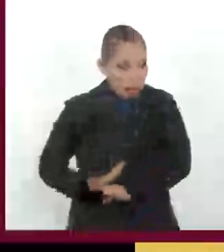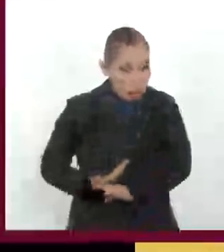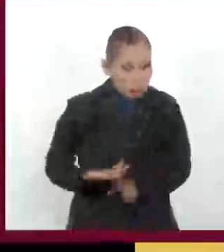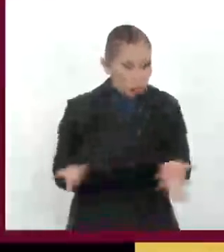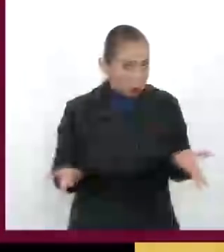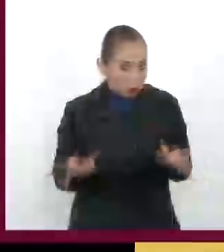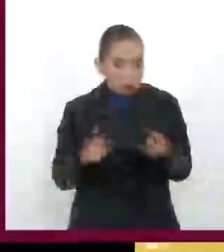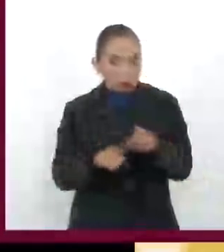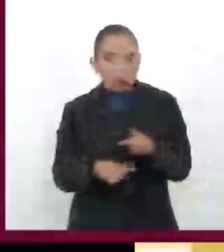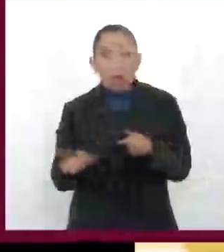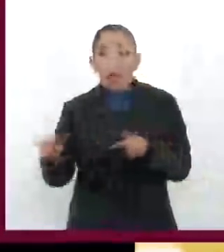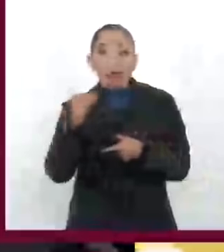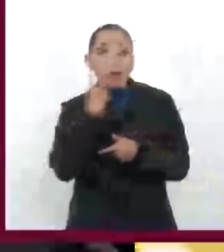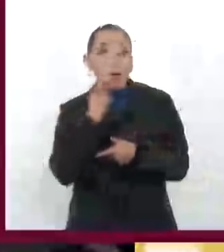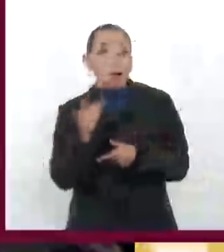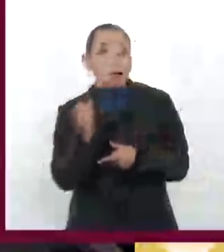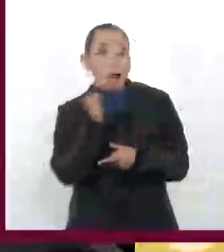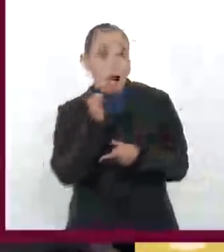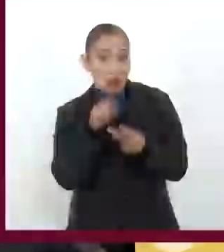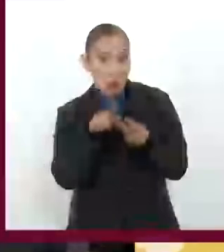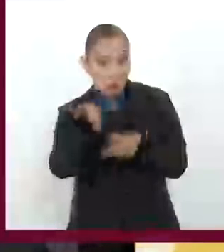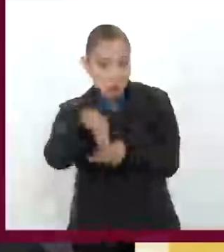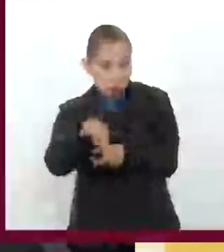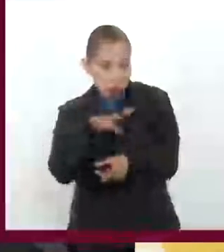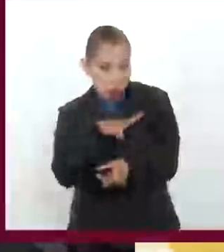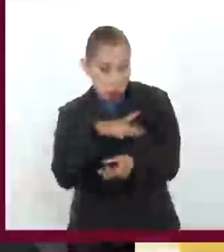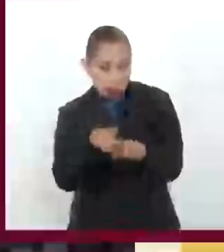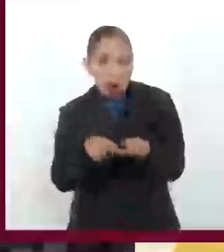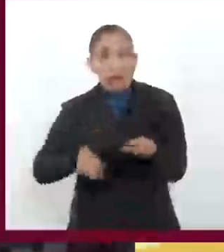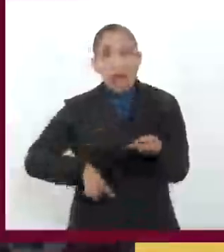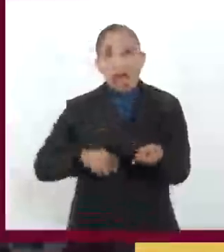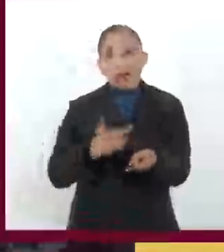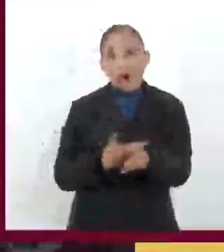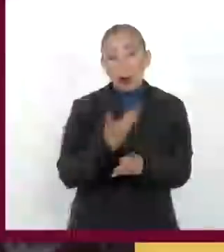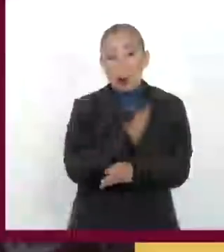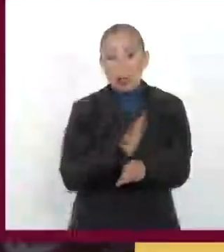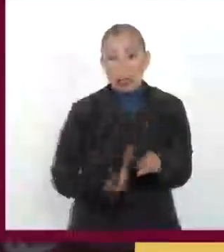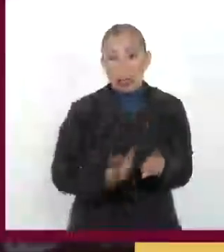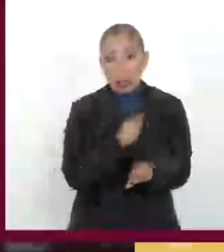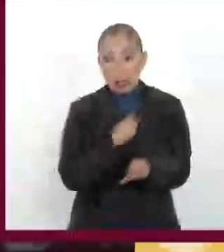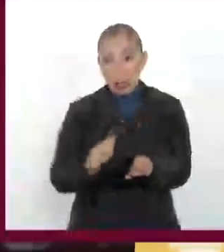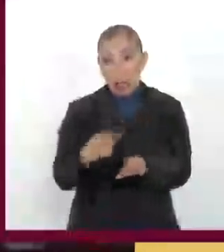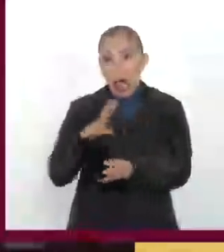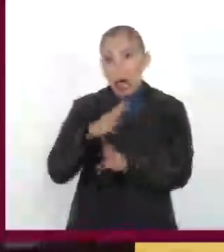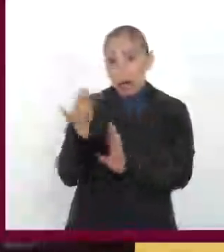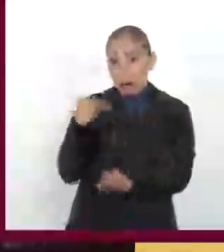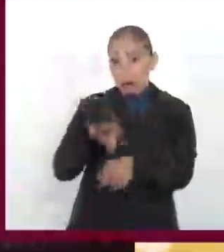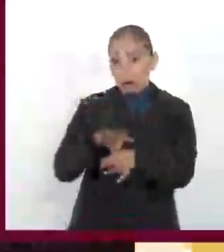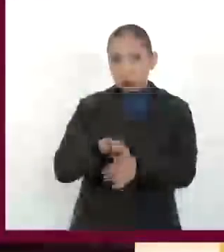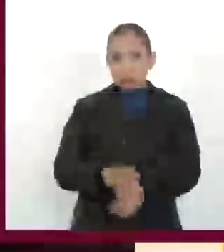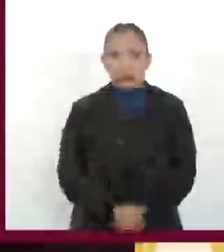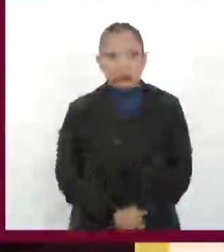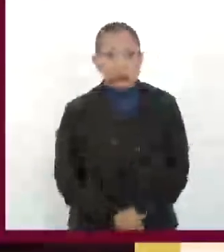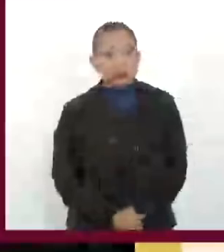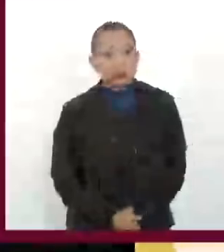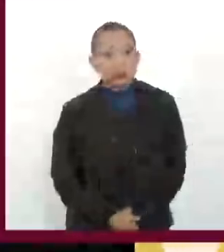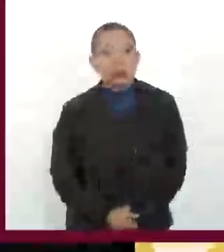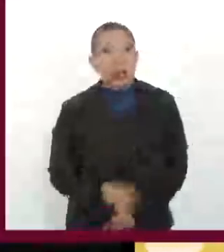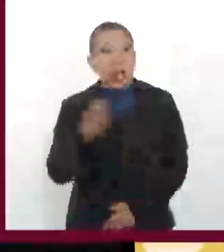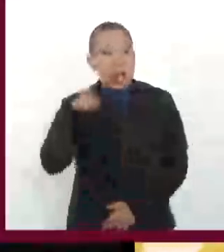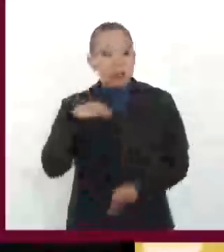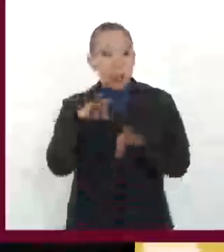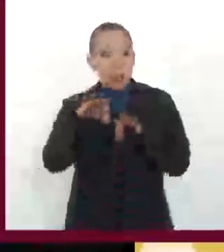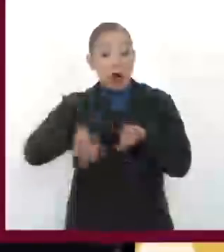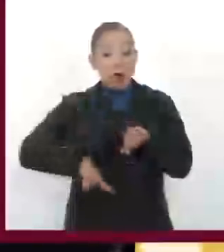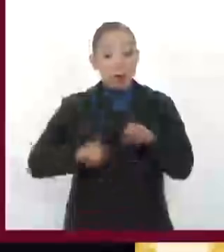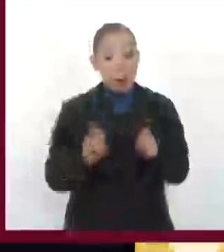el presidente de la República, los diputados y senadores, gobernadores y presidentes municipales.